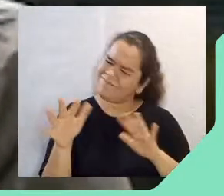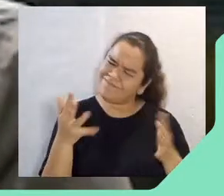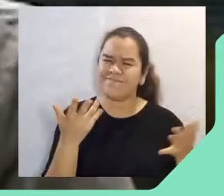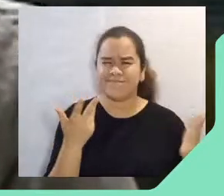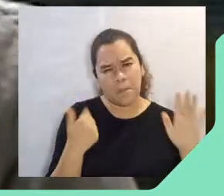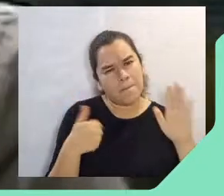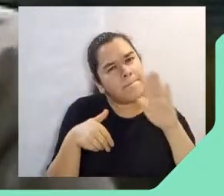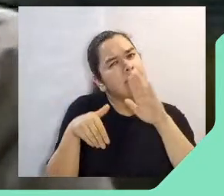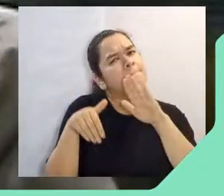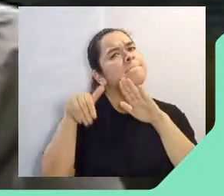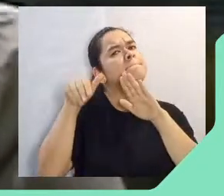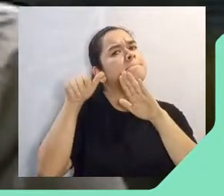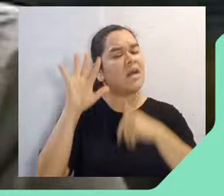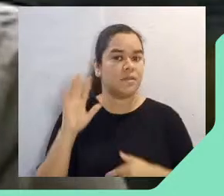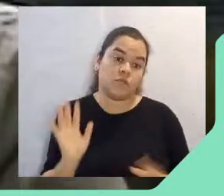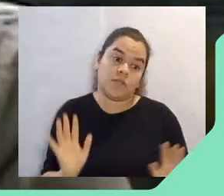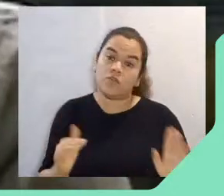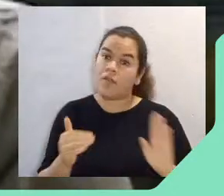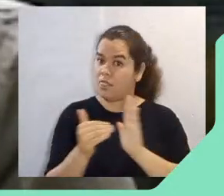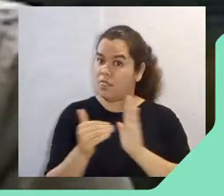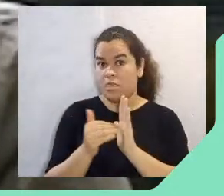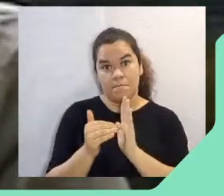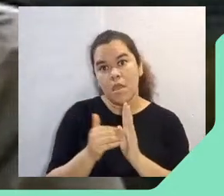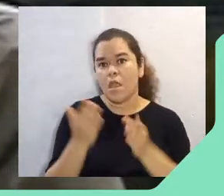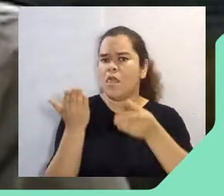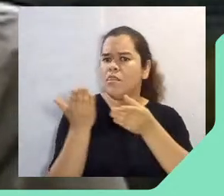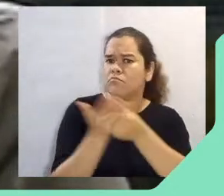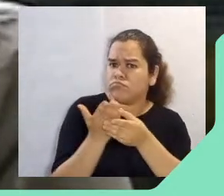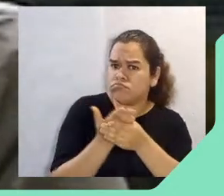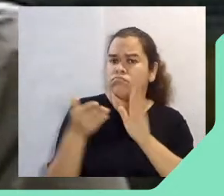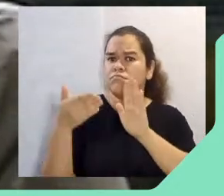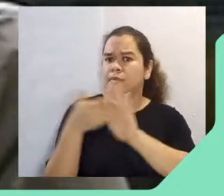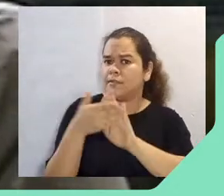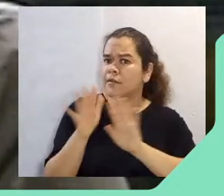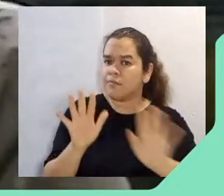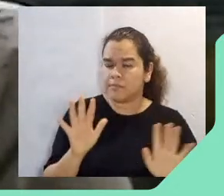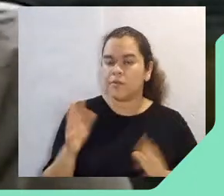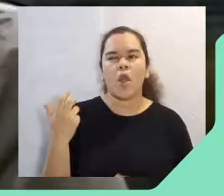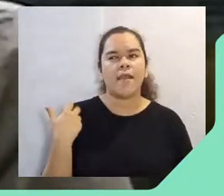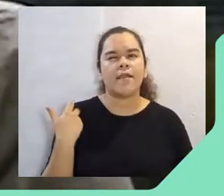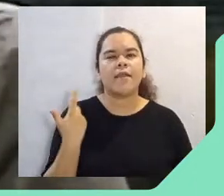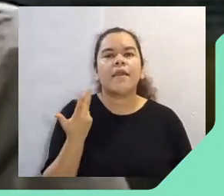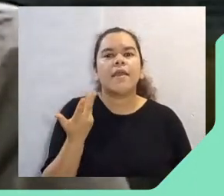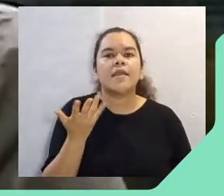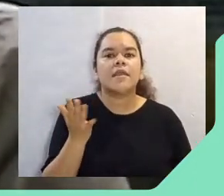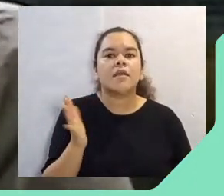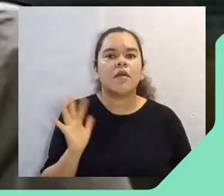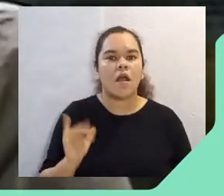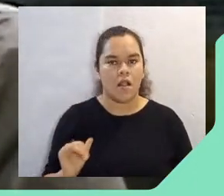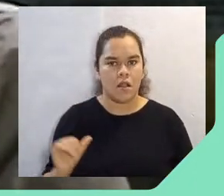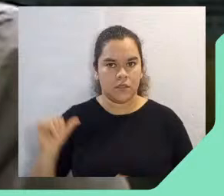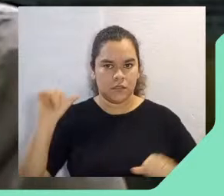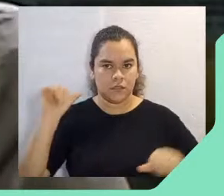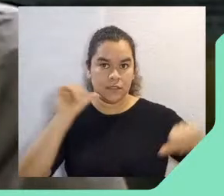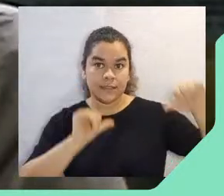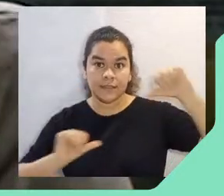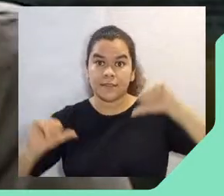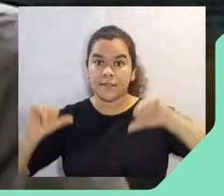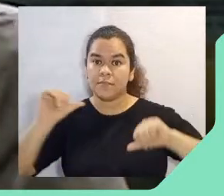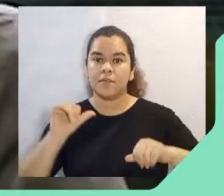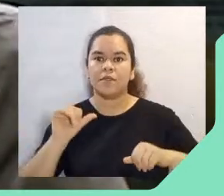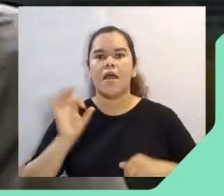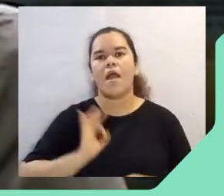puedo decir, porque esto hay que ver el expediente, qué materias sacaron y demás, pero las químicas, sobre todo los primeros años,